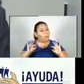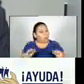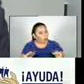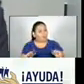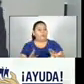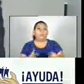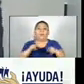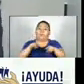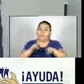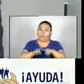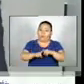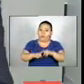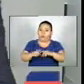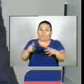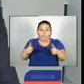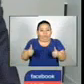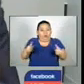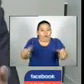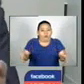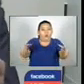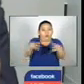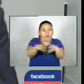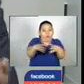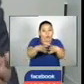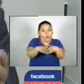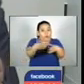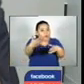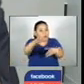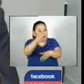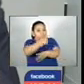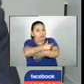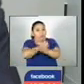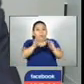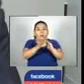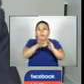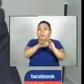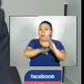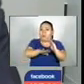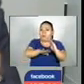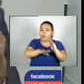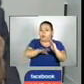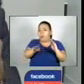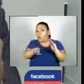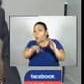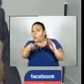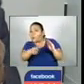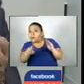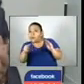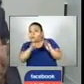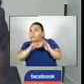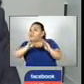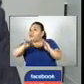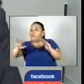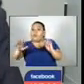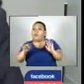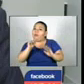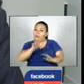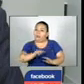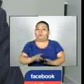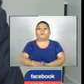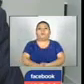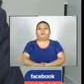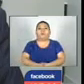lo tanto, se da la inmunidad de rebaño para las personas que están en sus casas, no llevarles nosotros de la calle el virus. Eso se llama